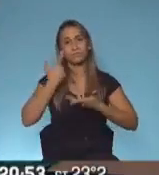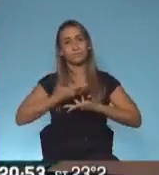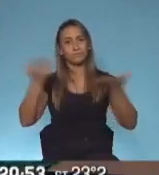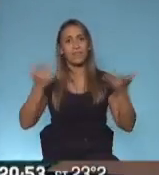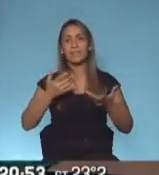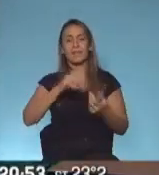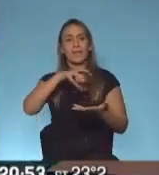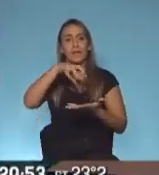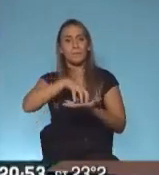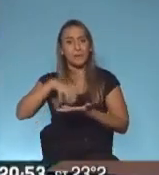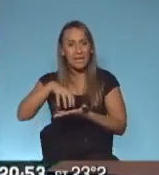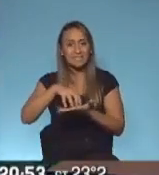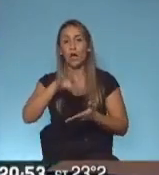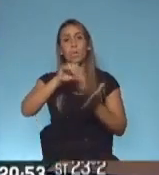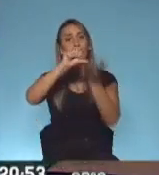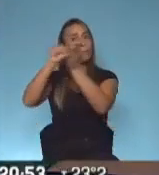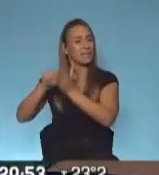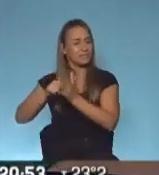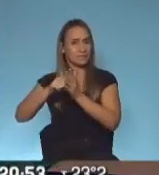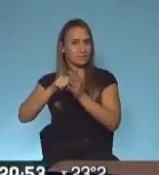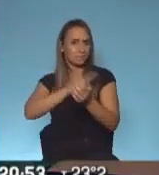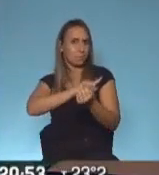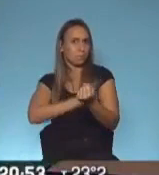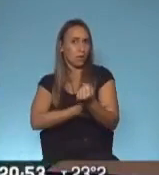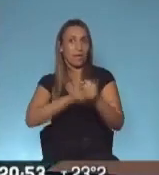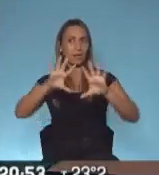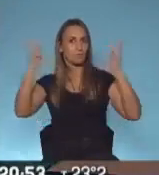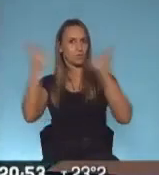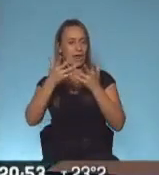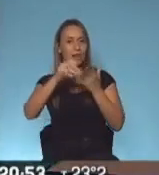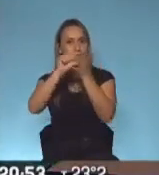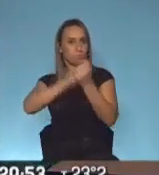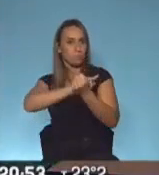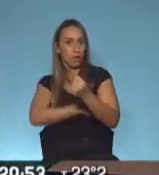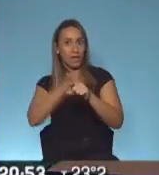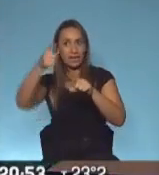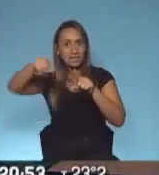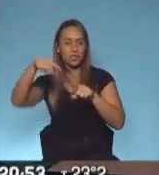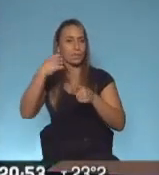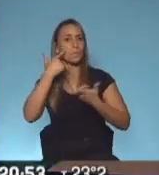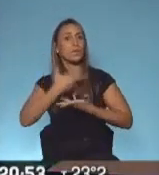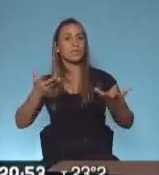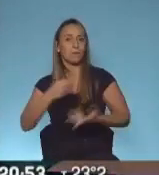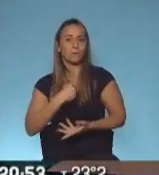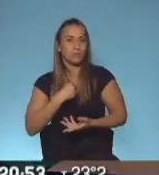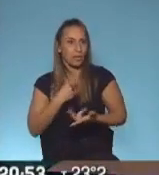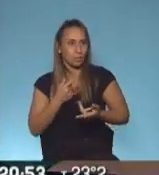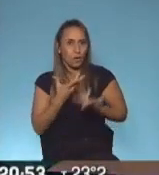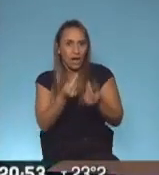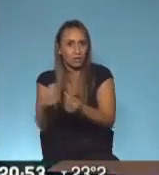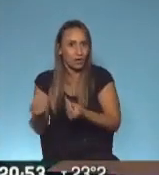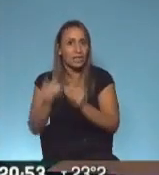de los principales países del mundo, y también en consecuencia de las grandes fortunas en el mundo. Claro,